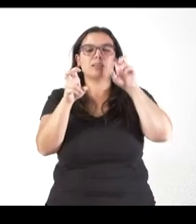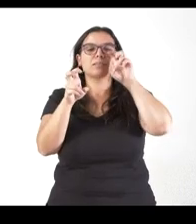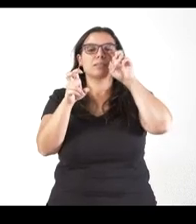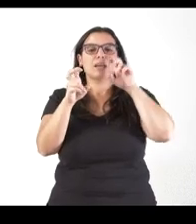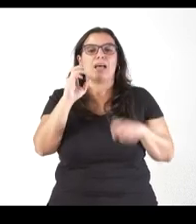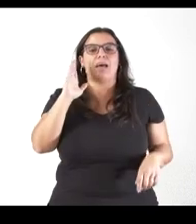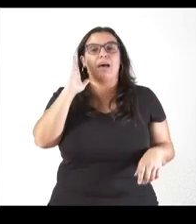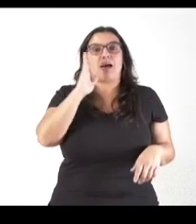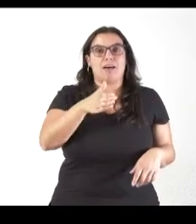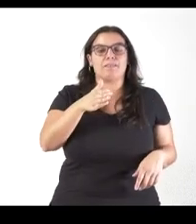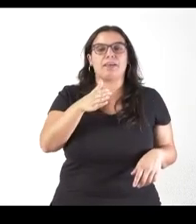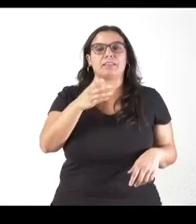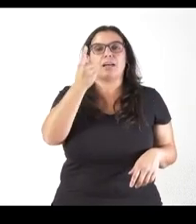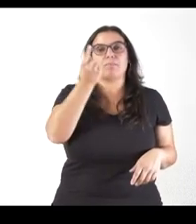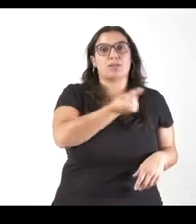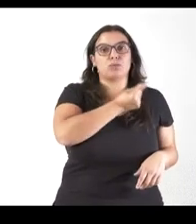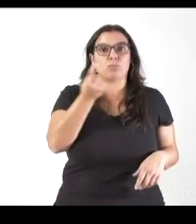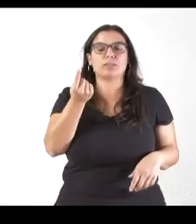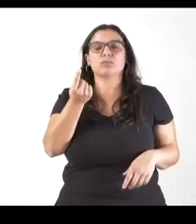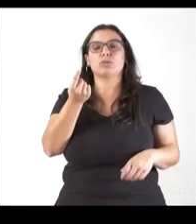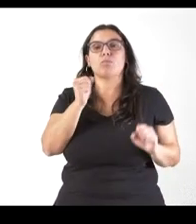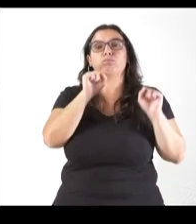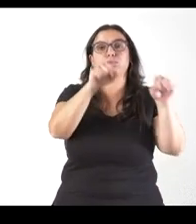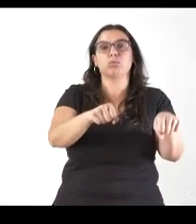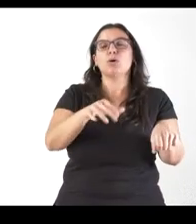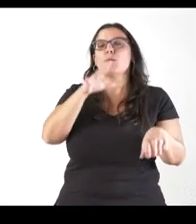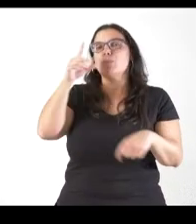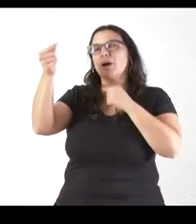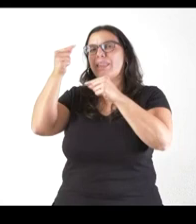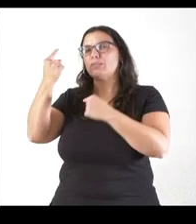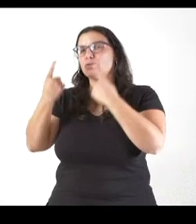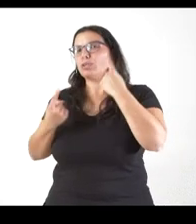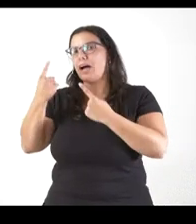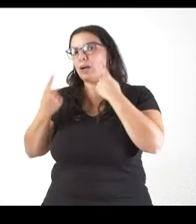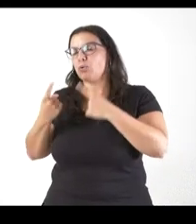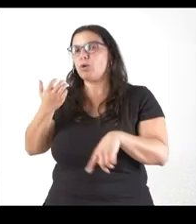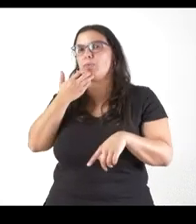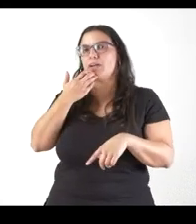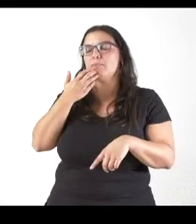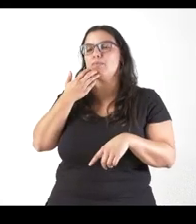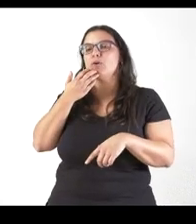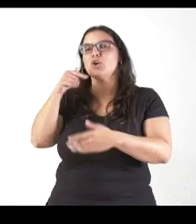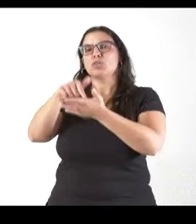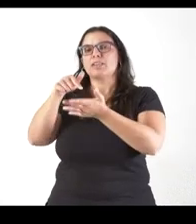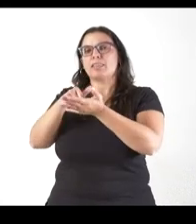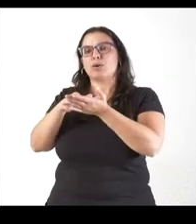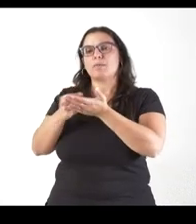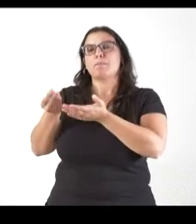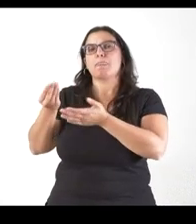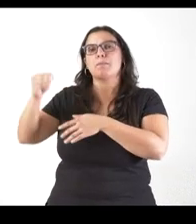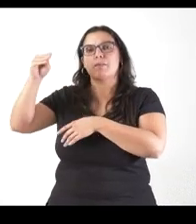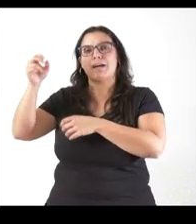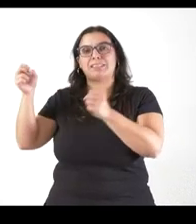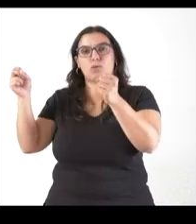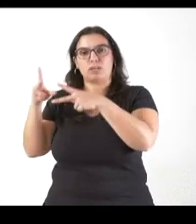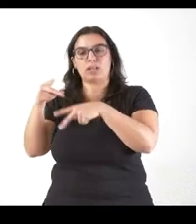retrasara era la falta de concreción de algunos datos y hablado del incremento de las cotizaciones del pago a la seguridad social no sé si tienen calculado este